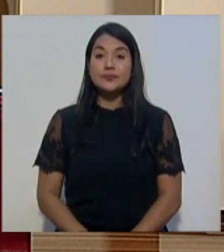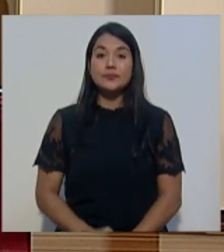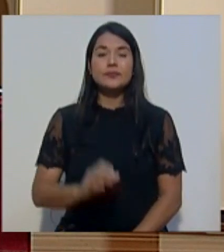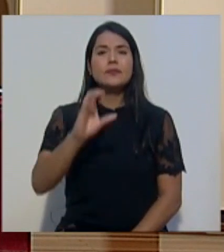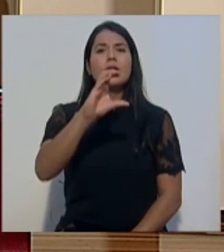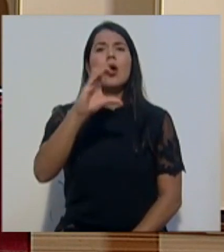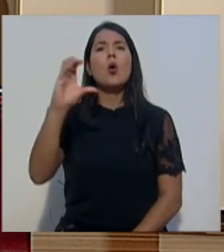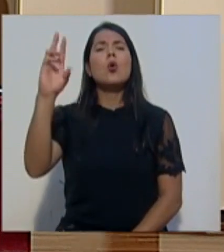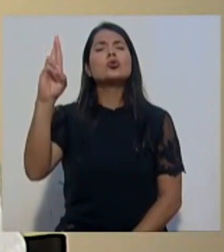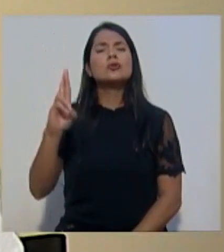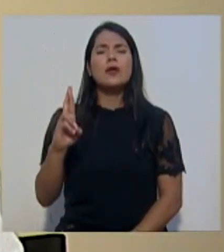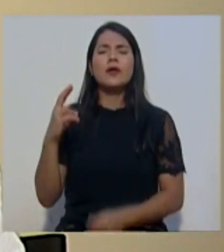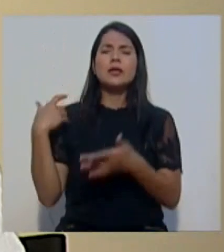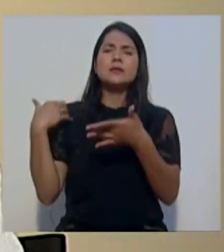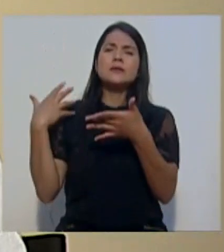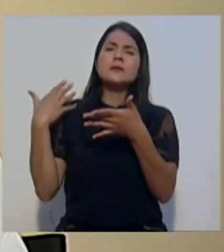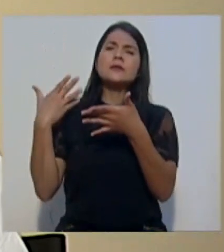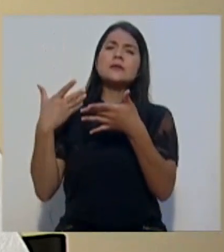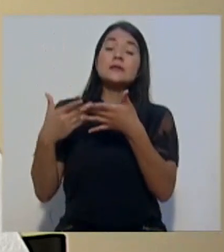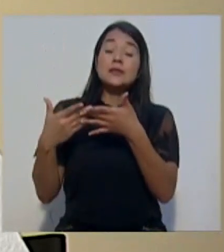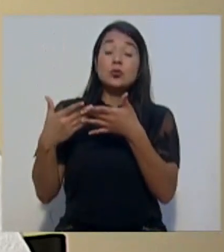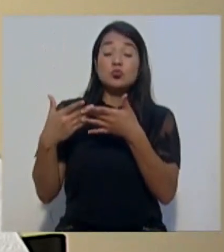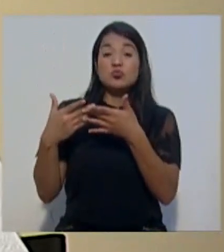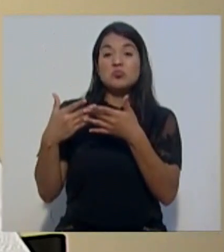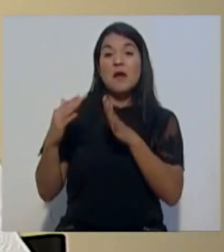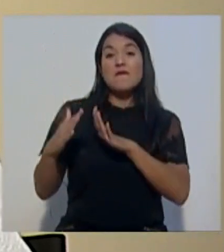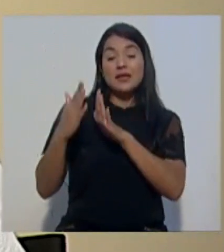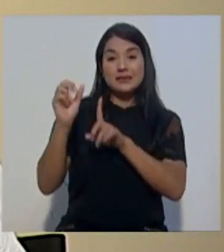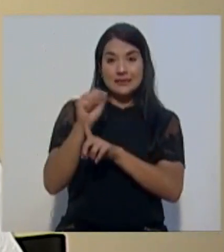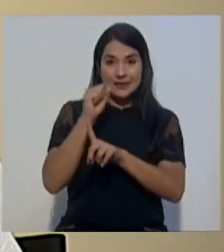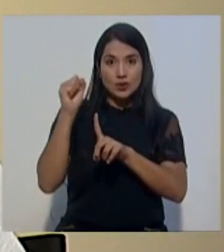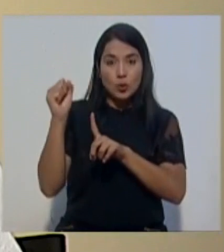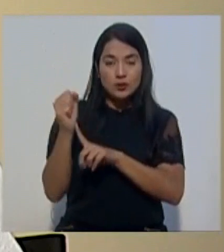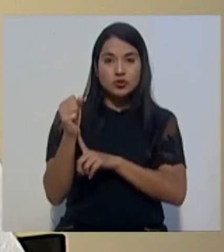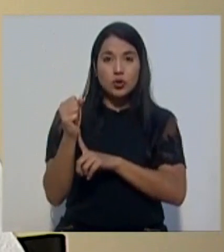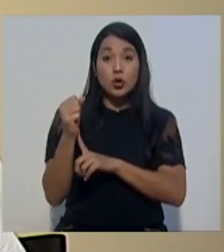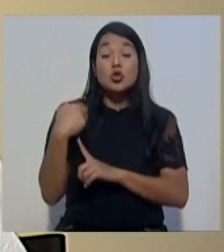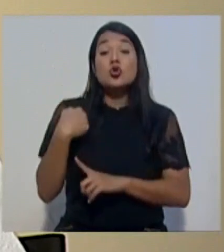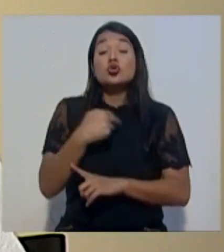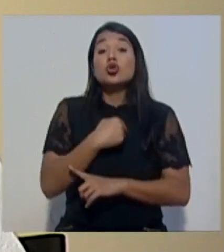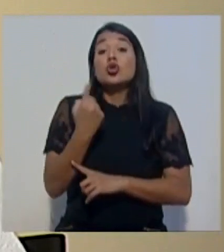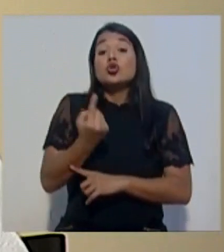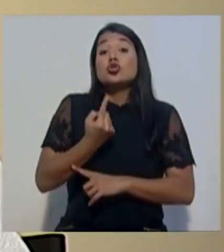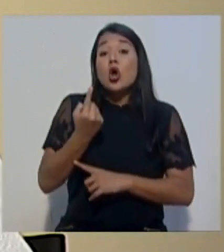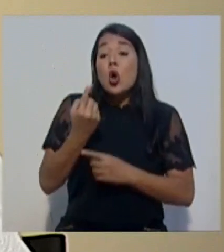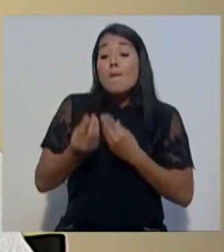Costa Rica ha venido en una situación donde solamente estamos produciendo el